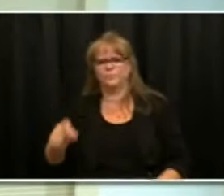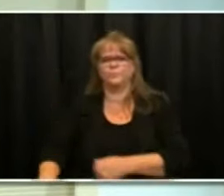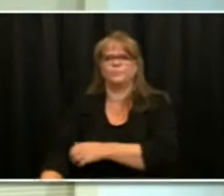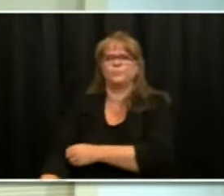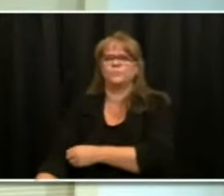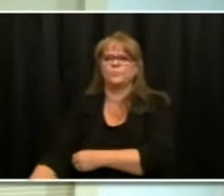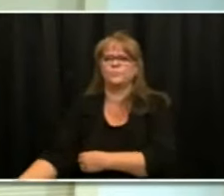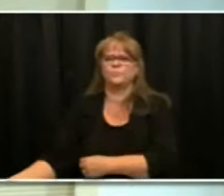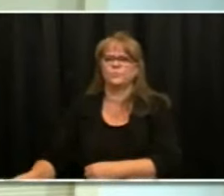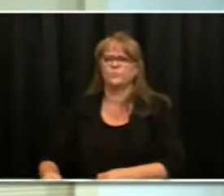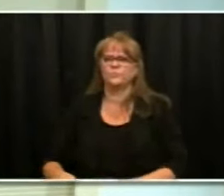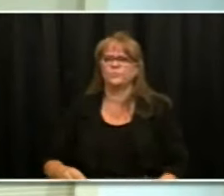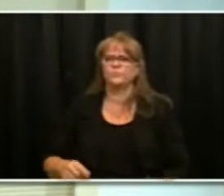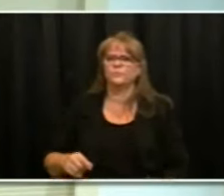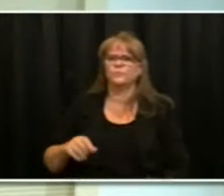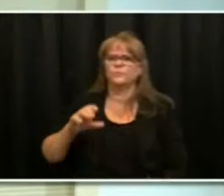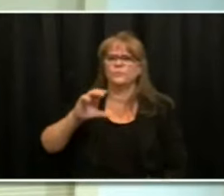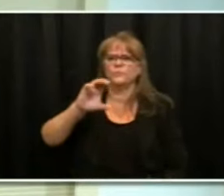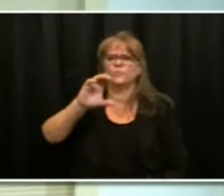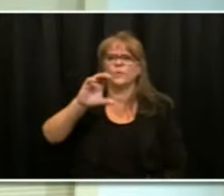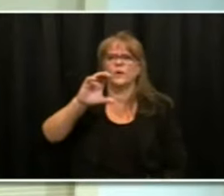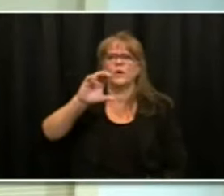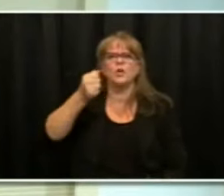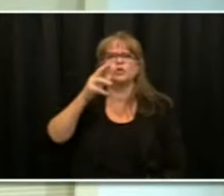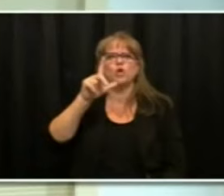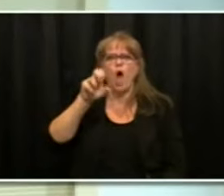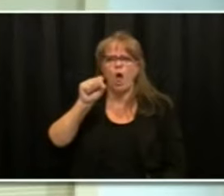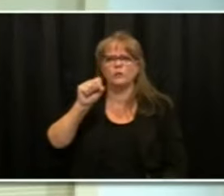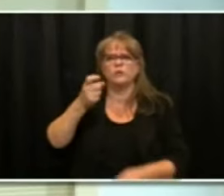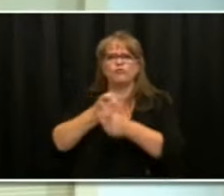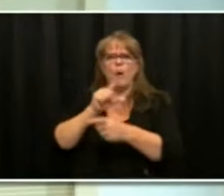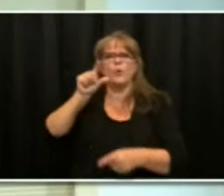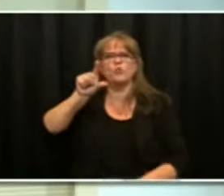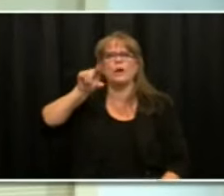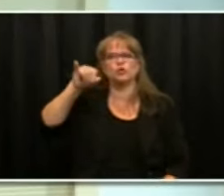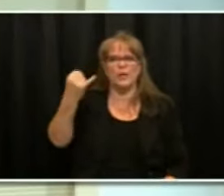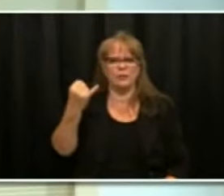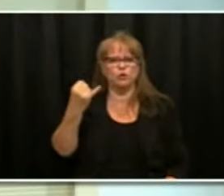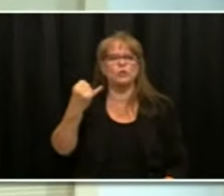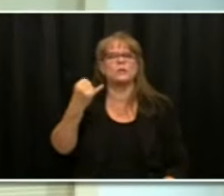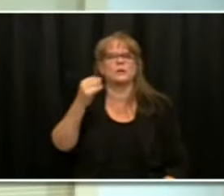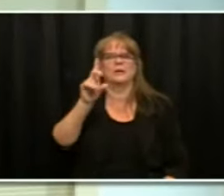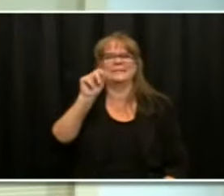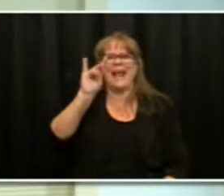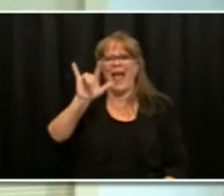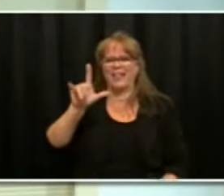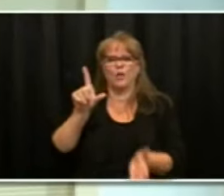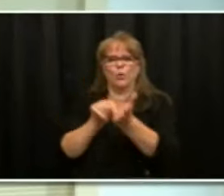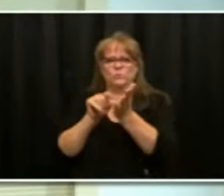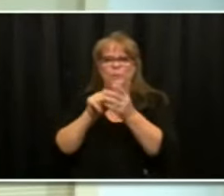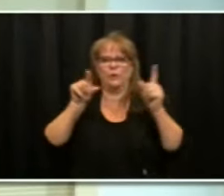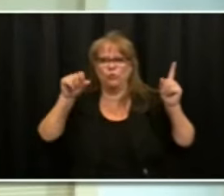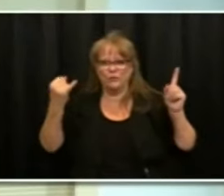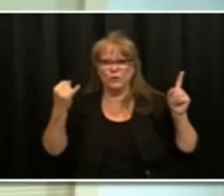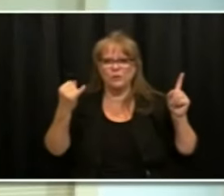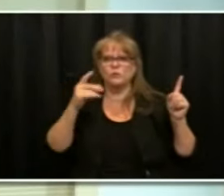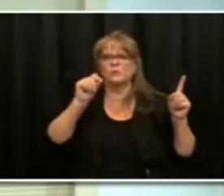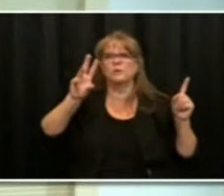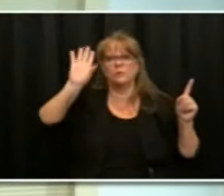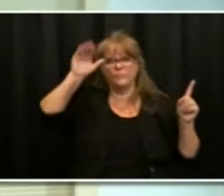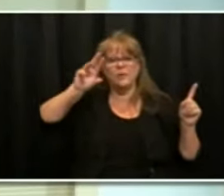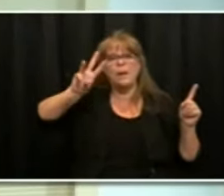Mr. Governor, Charles Ashby from the Grand Junction Daily Sentinel. So here in Mesa County, I'm sure we're seeing the same thing. I'm sure you're seeing statewide. We've